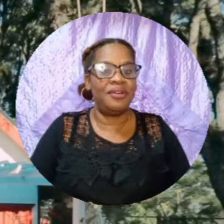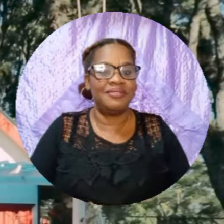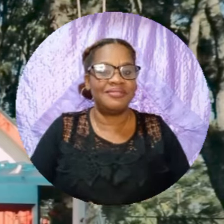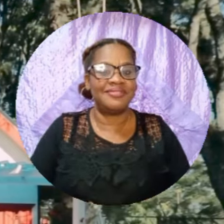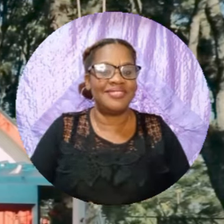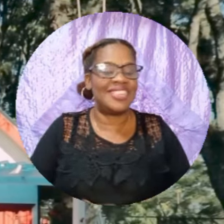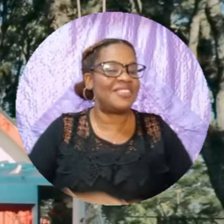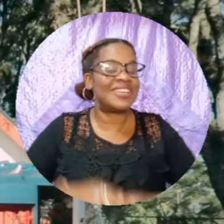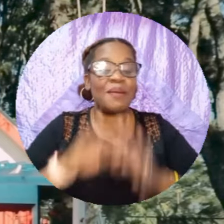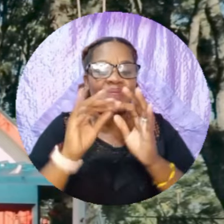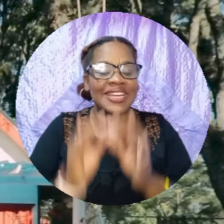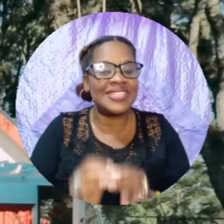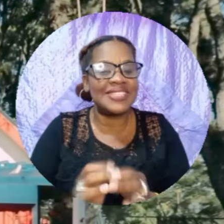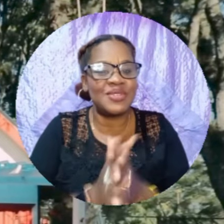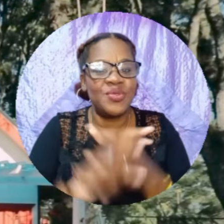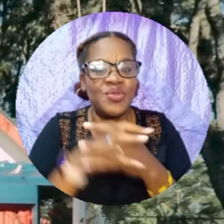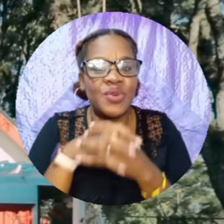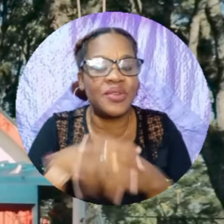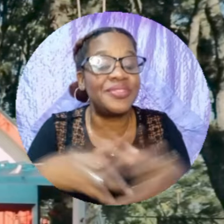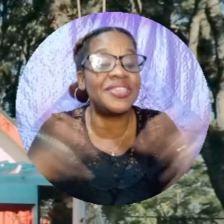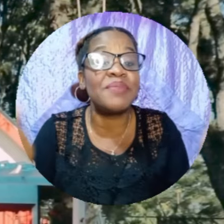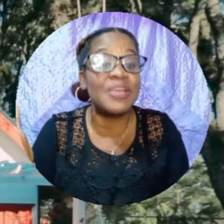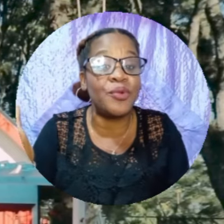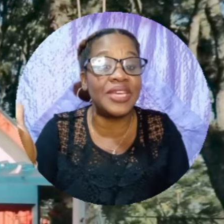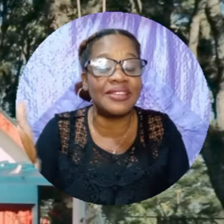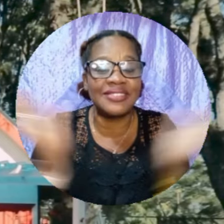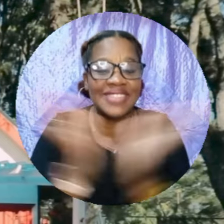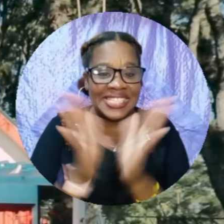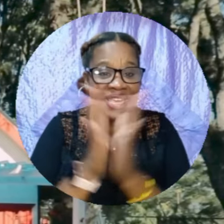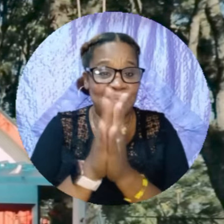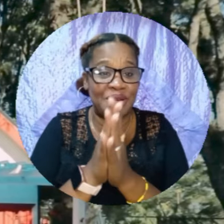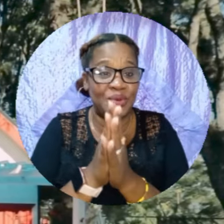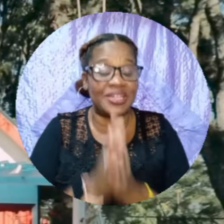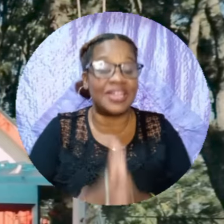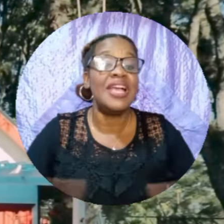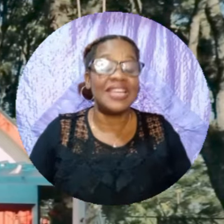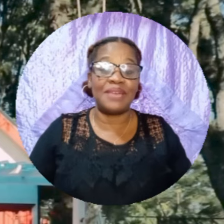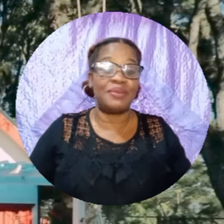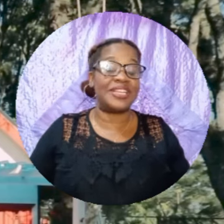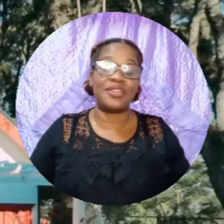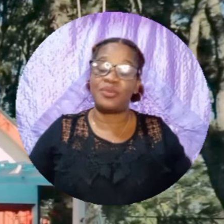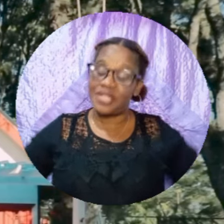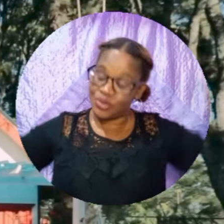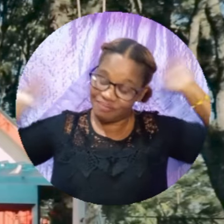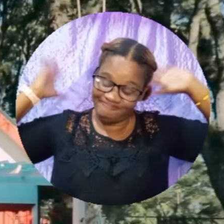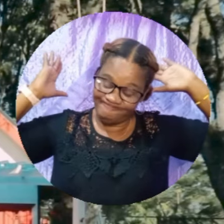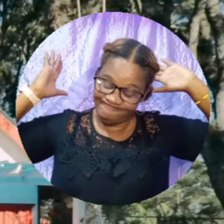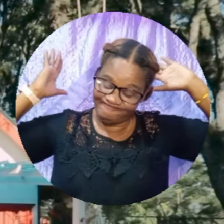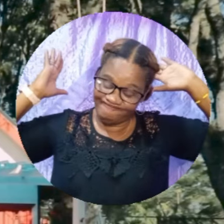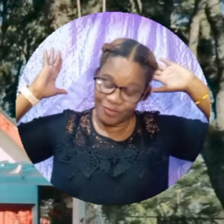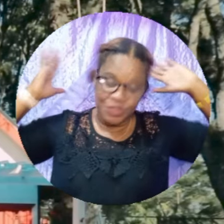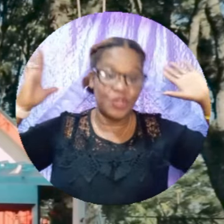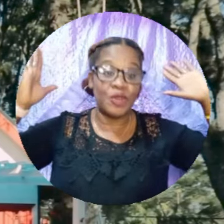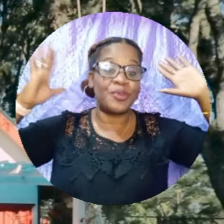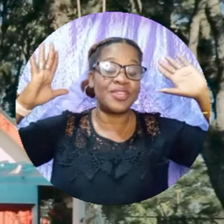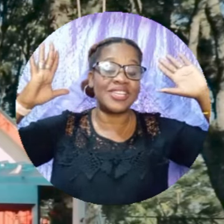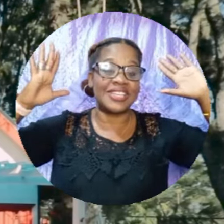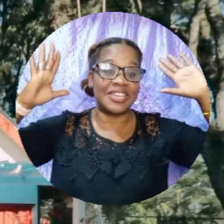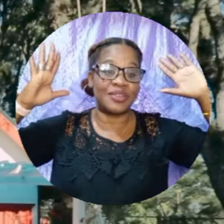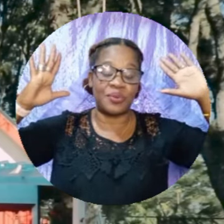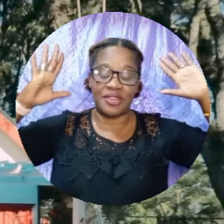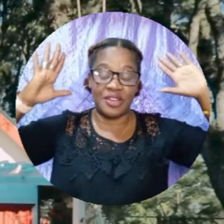sueño. De verdad, parece un sueño. Ya empezamos bien. Ya sé que me va a gustar. Las imágenes del comienzo, solo